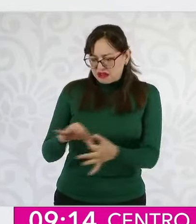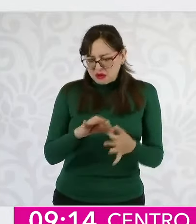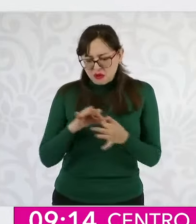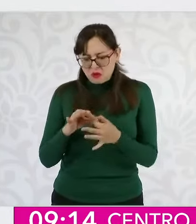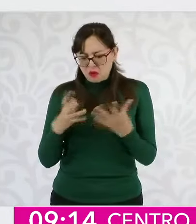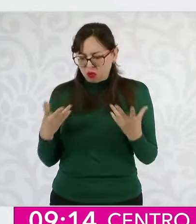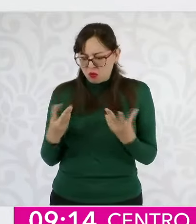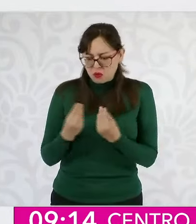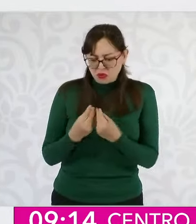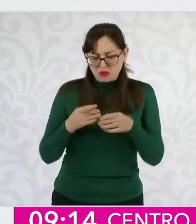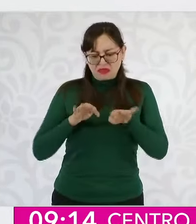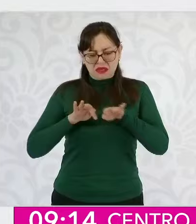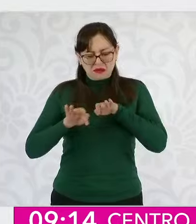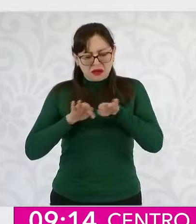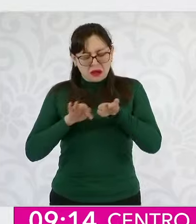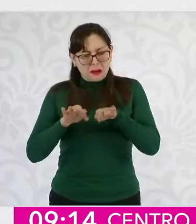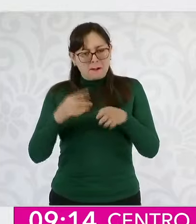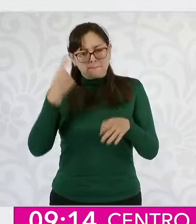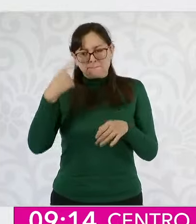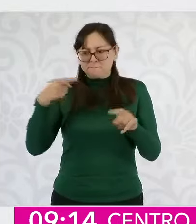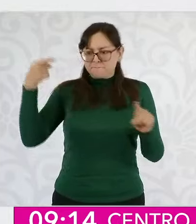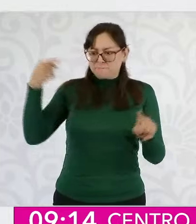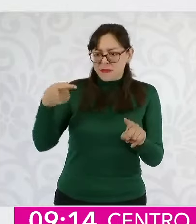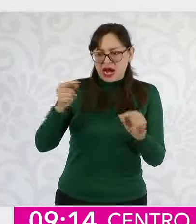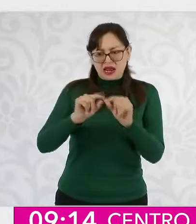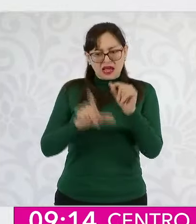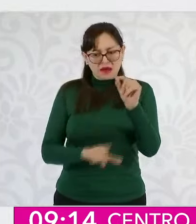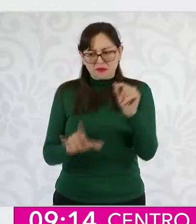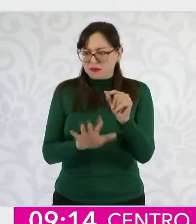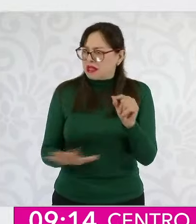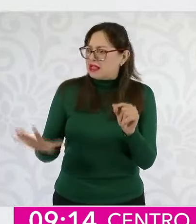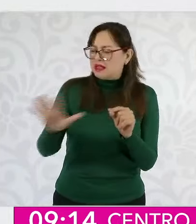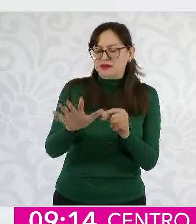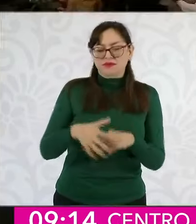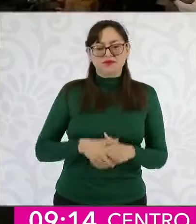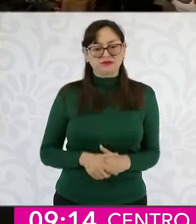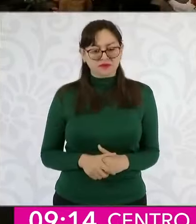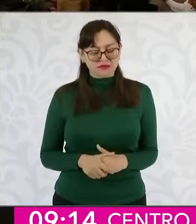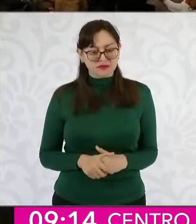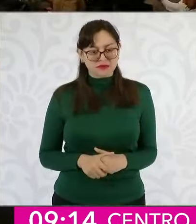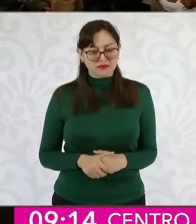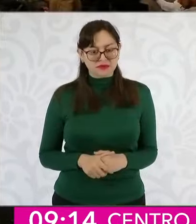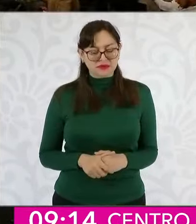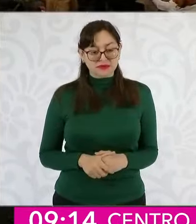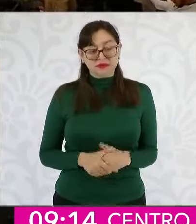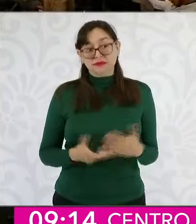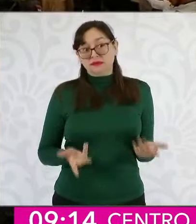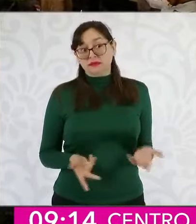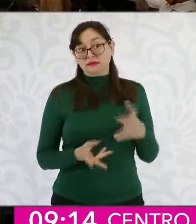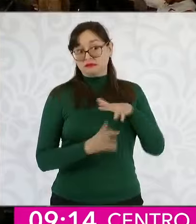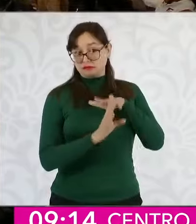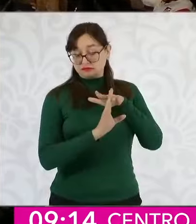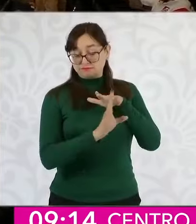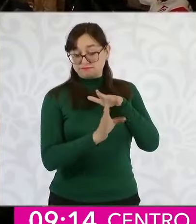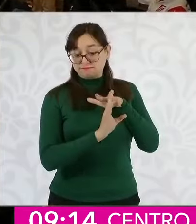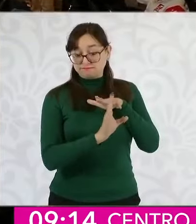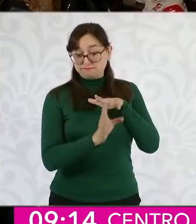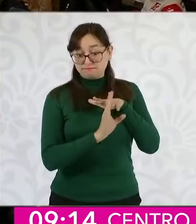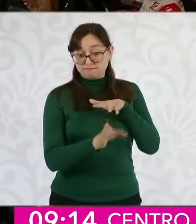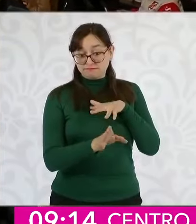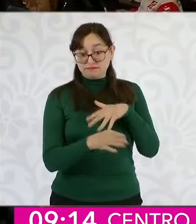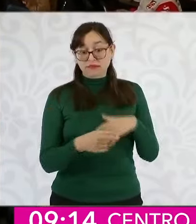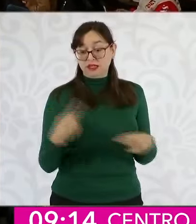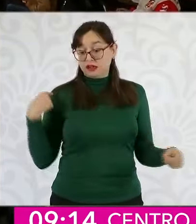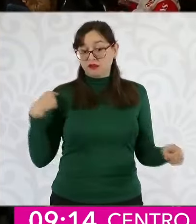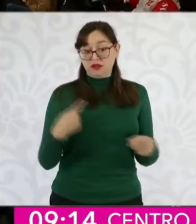y sobre todo por nuestro pueblo, que es a quien nos debemos. Hablando del tema de migración, México en